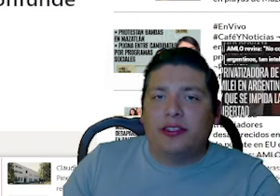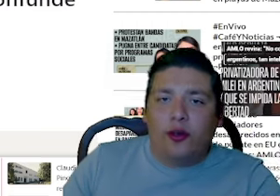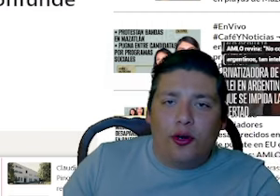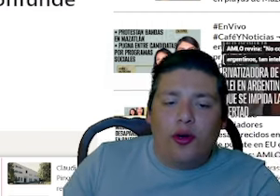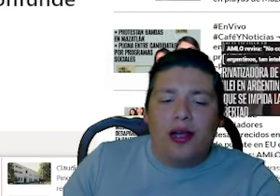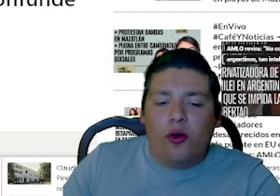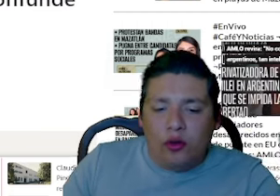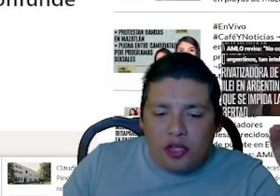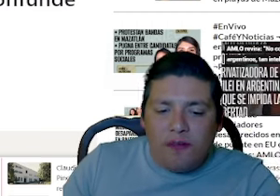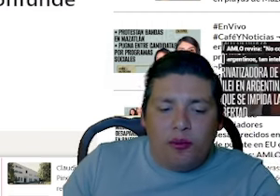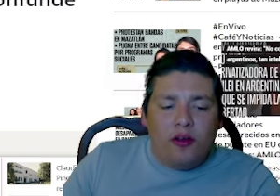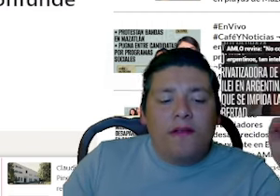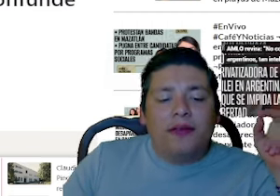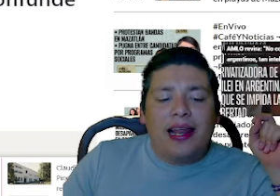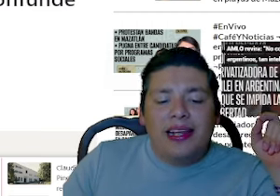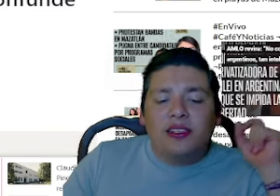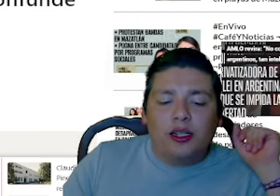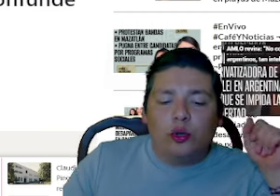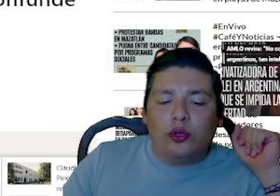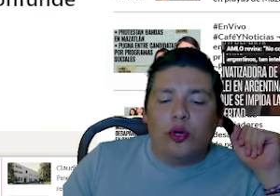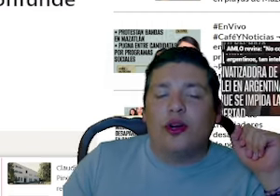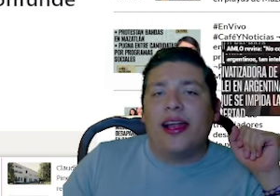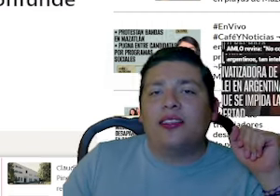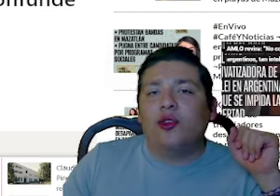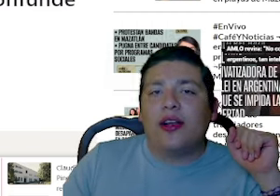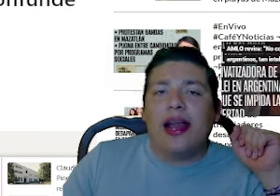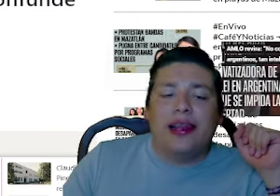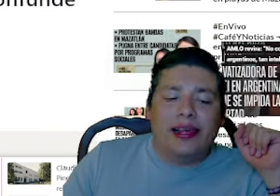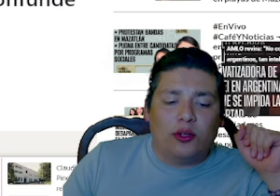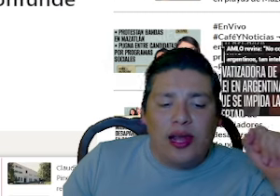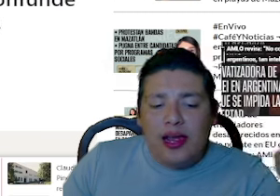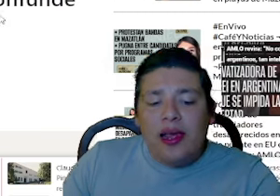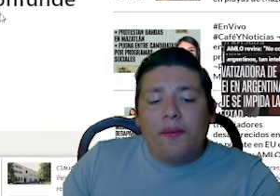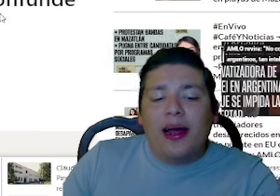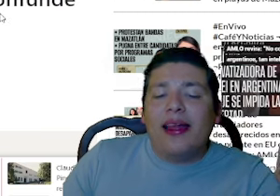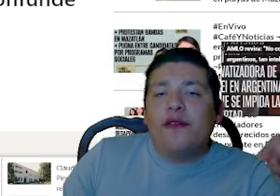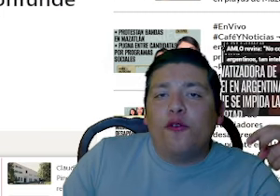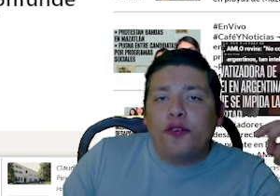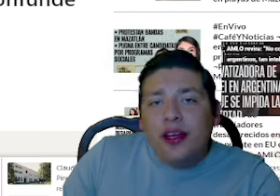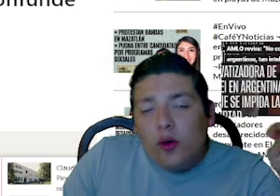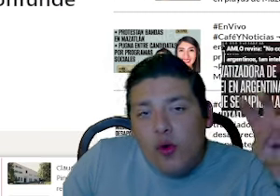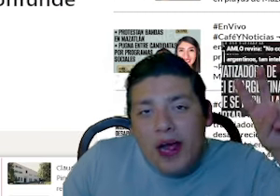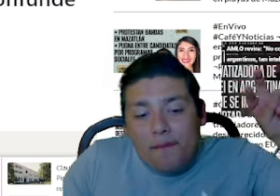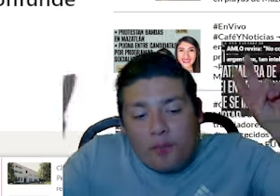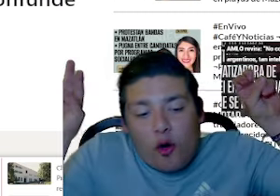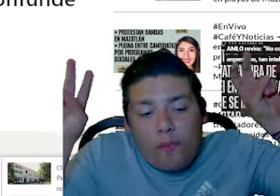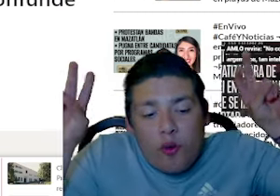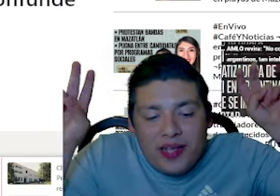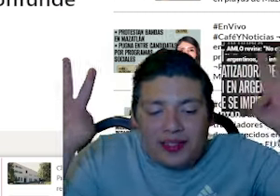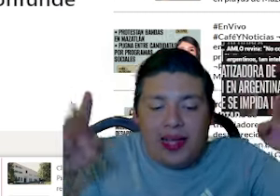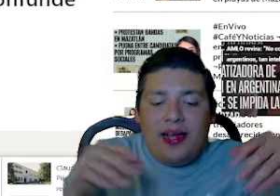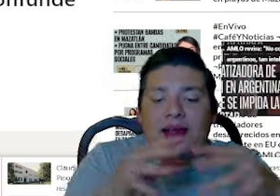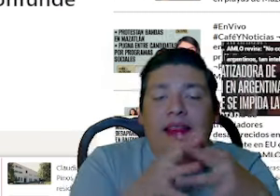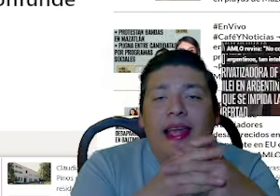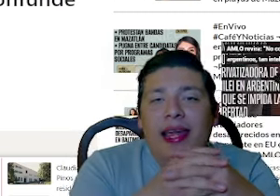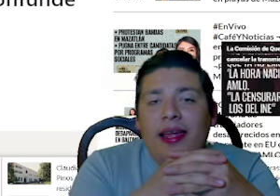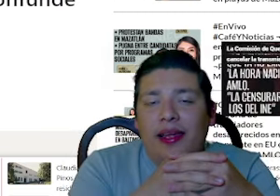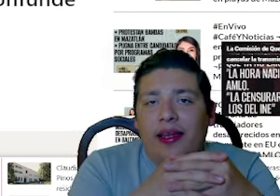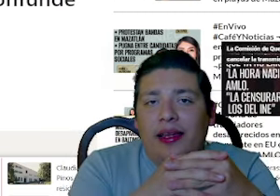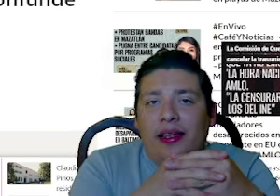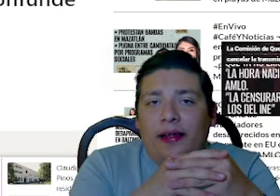Xóchitl Gálvez clonó el logotipo del Instituto Nacional Electoral para difundir una propuesta